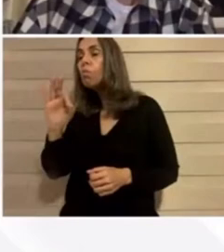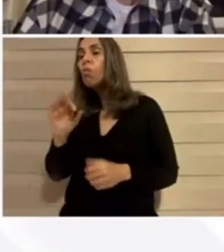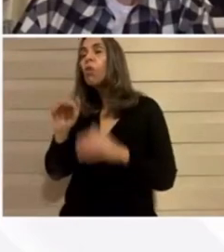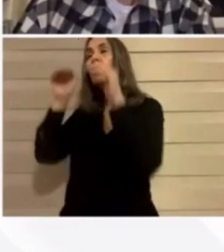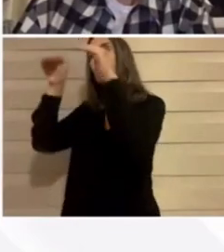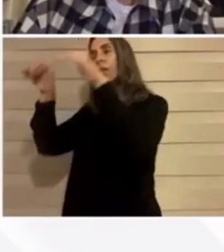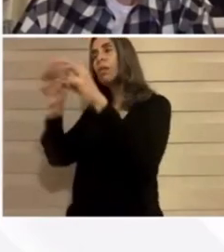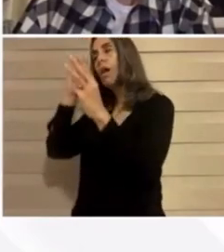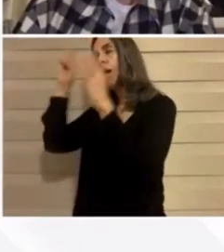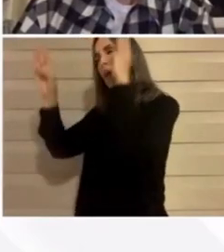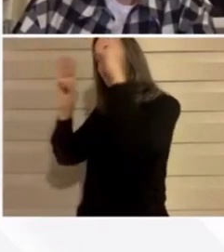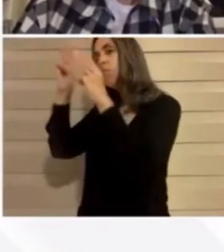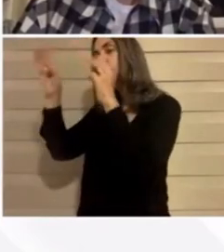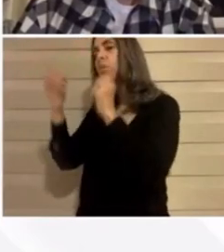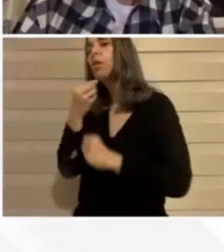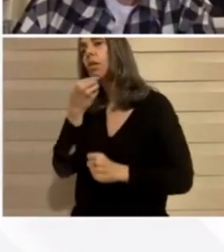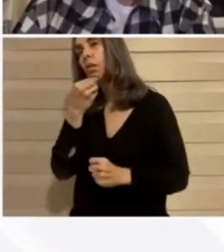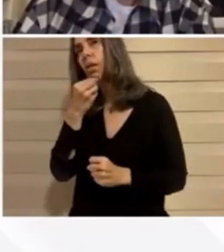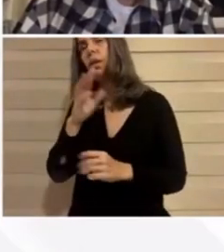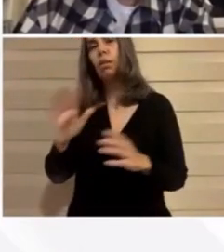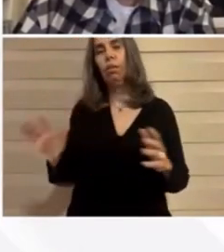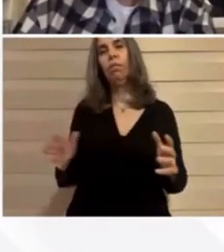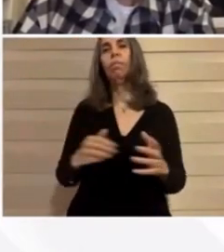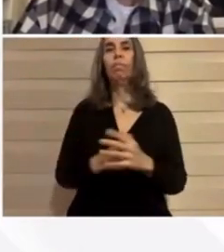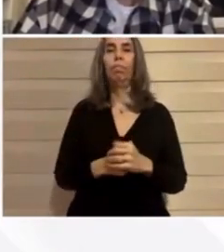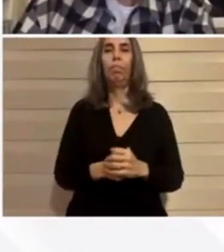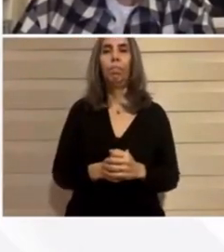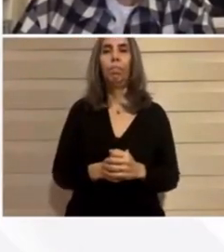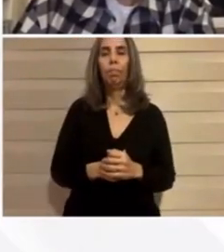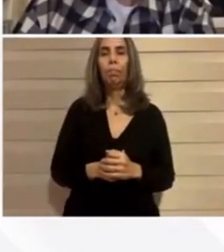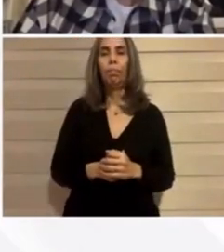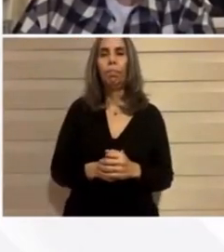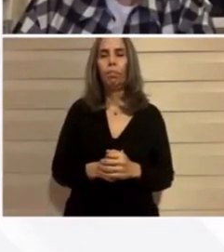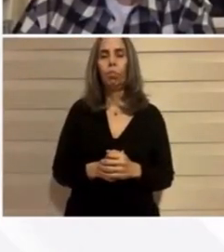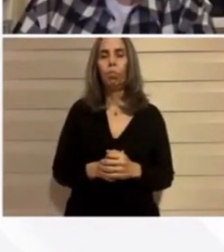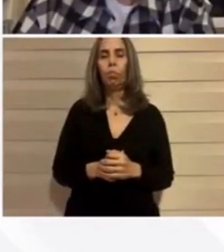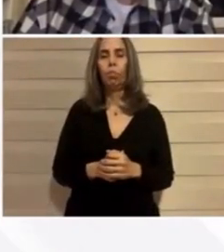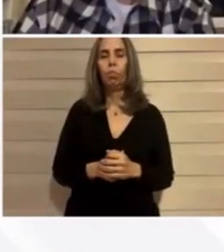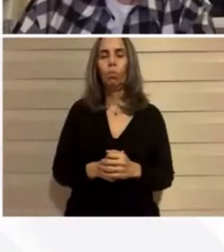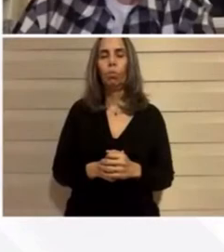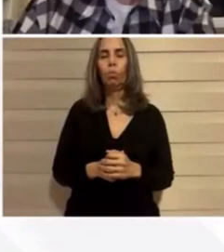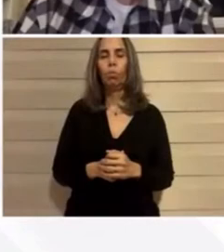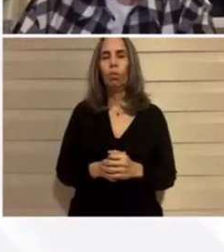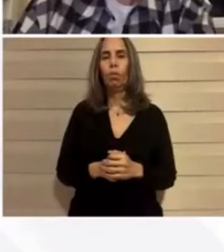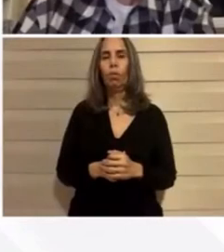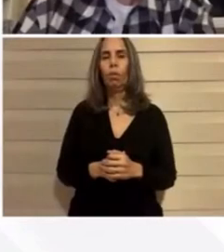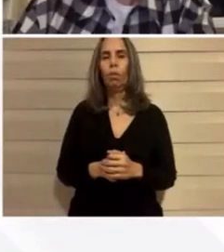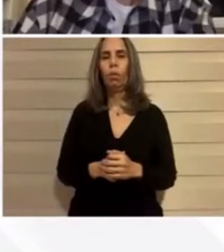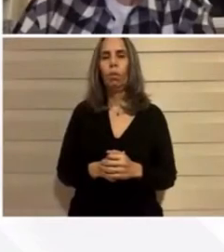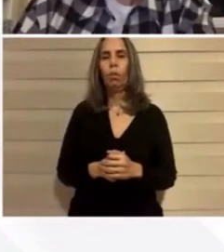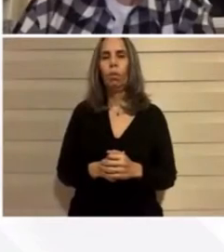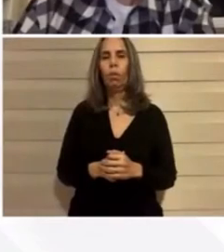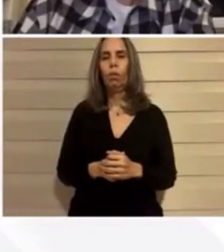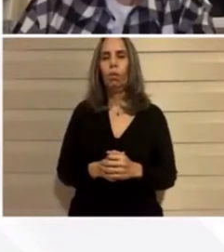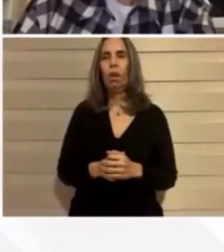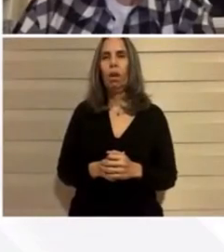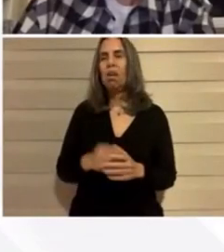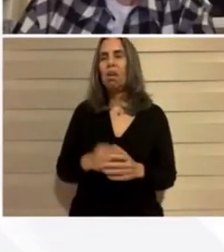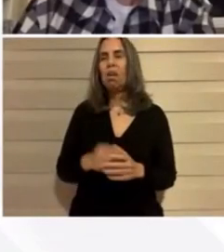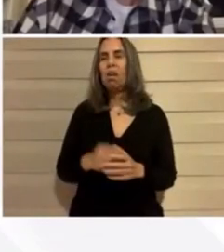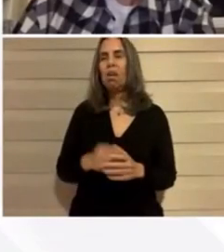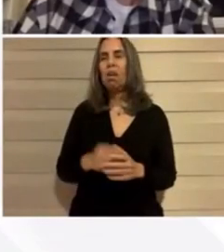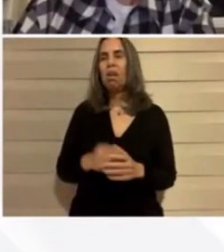museos y tuviera la más mínima duda en cuanto a la posibilidad, se puede acercar, mándanos un mensaje a